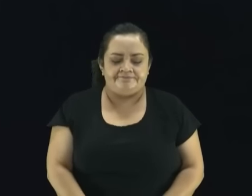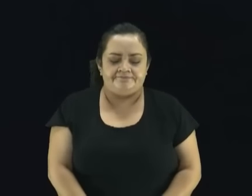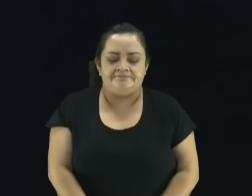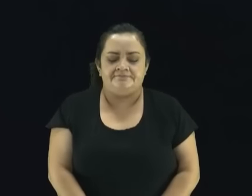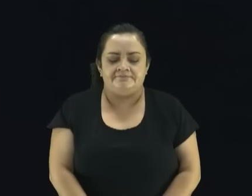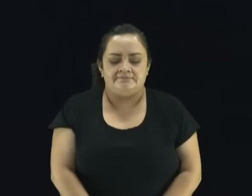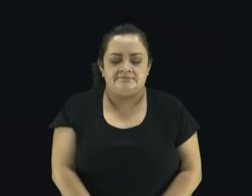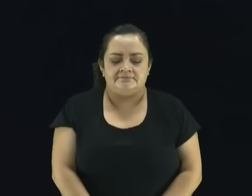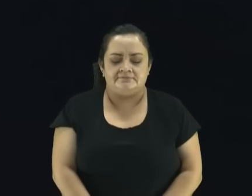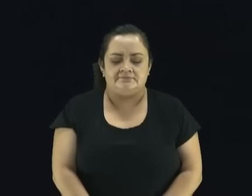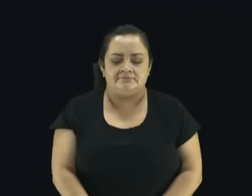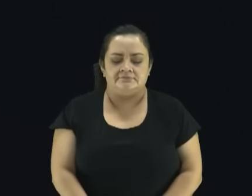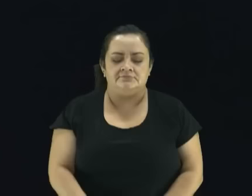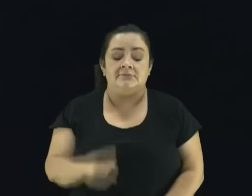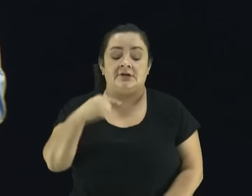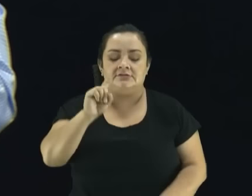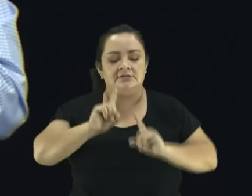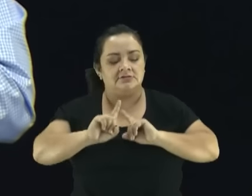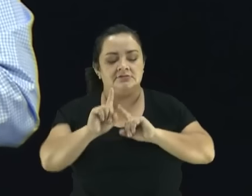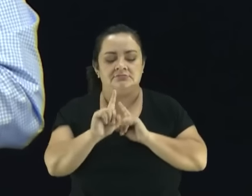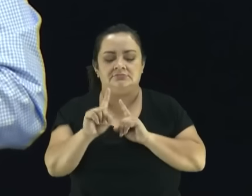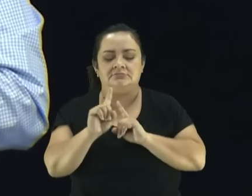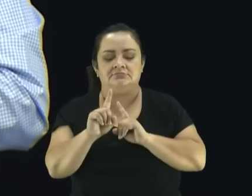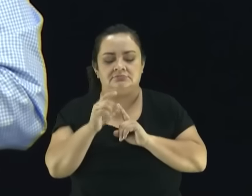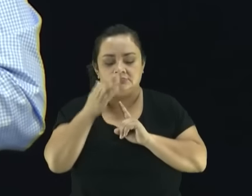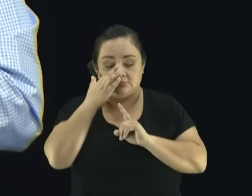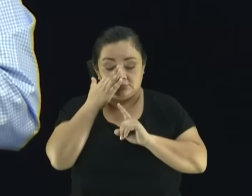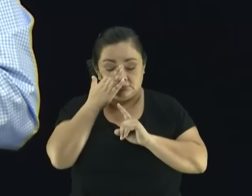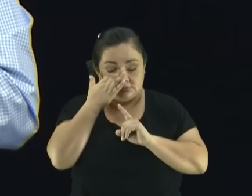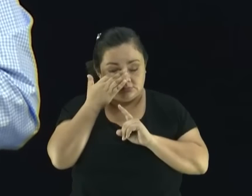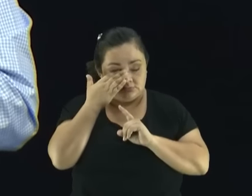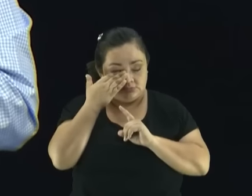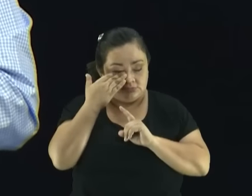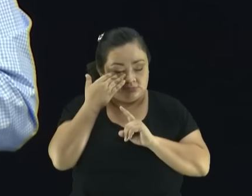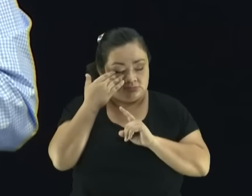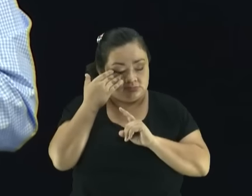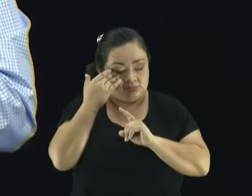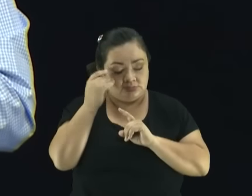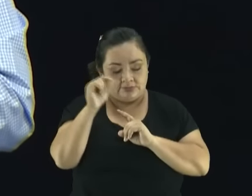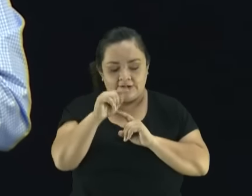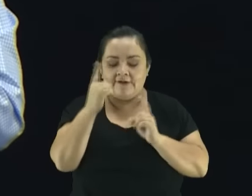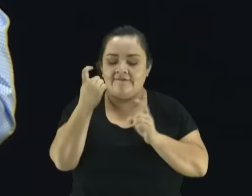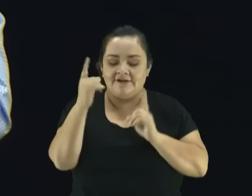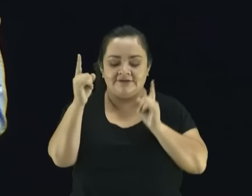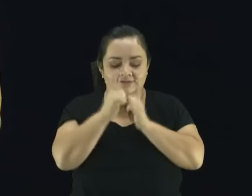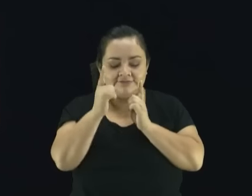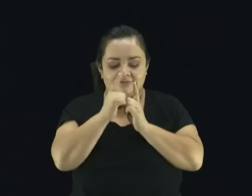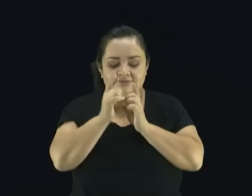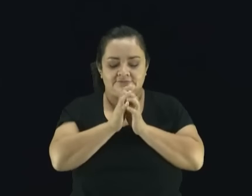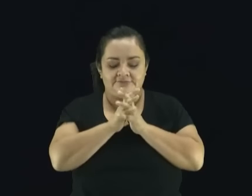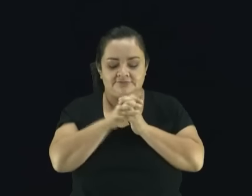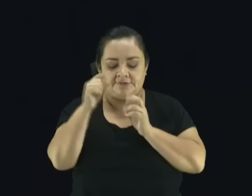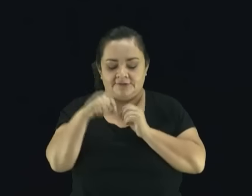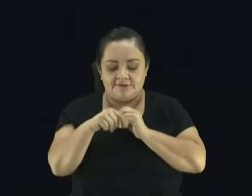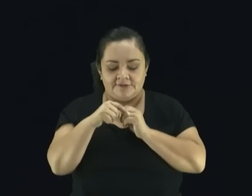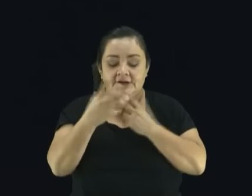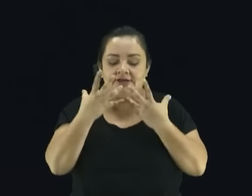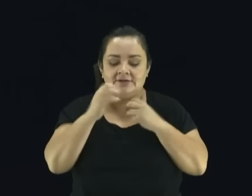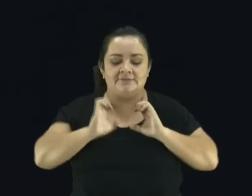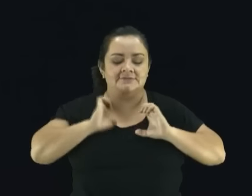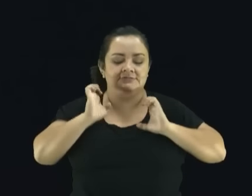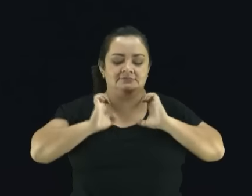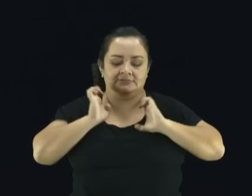bienes para que sean guías de aquellos que aún no te conocen hoy queremos